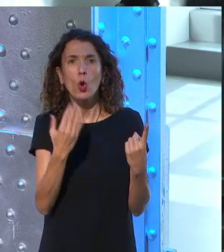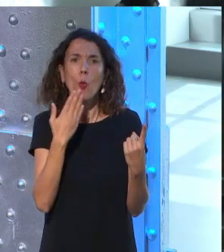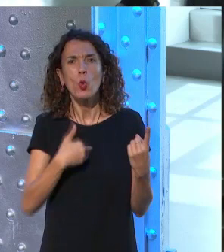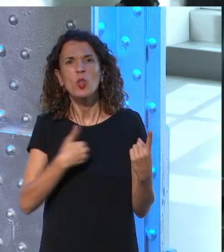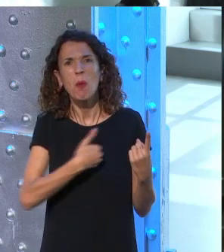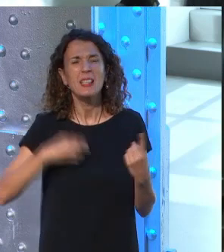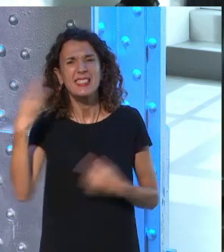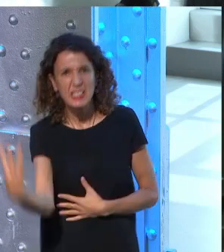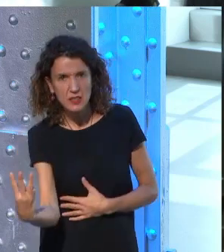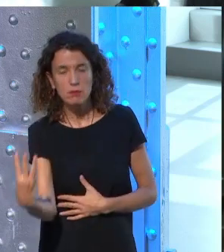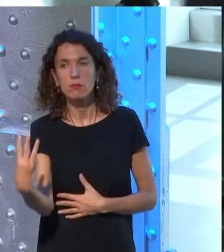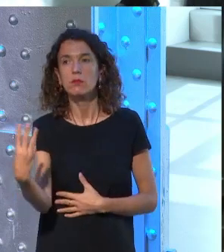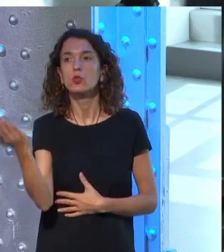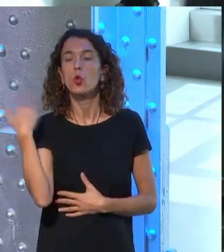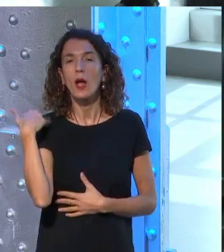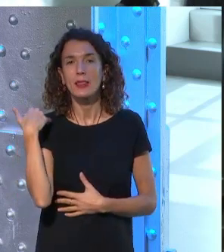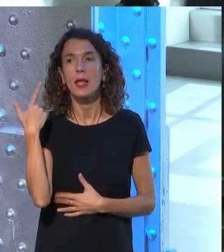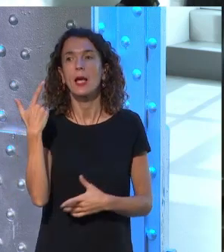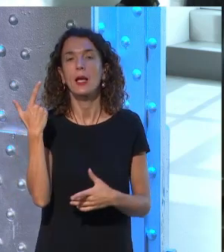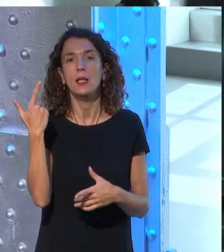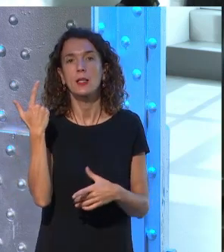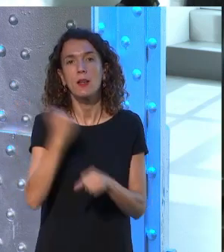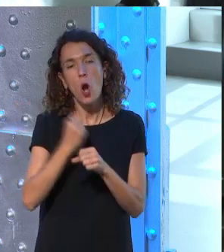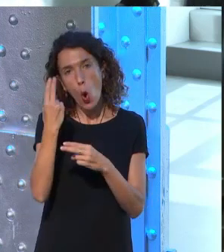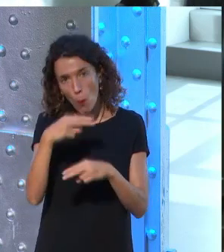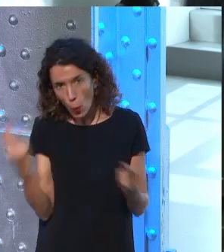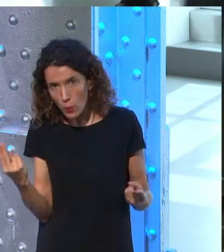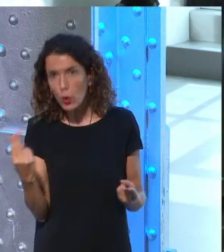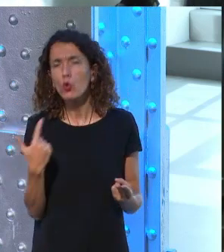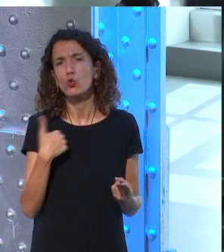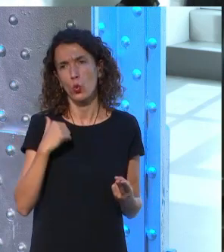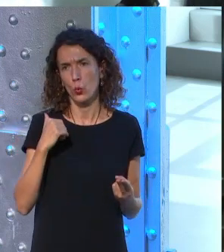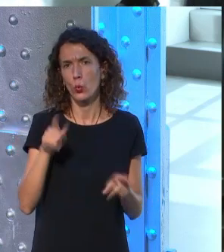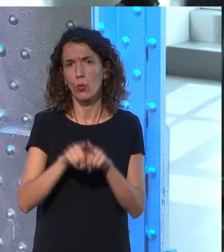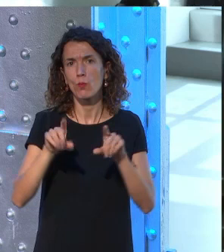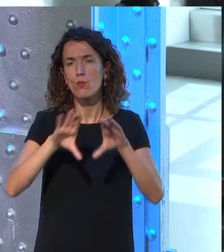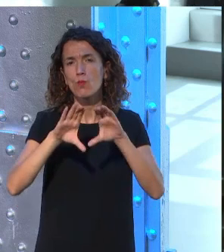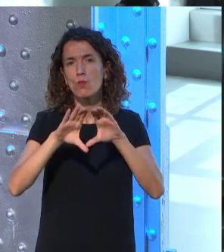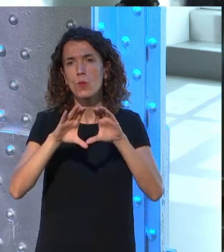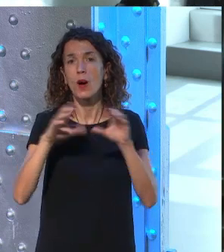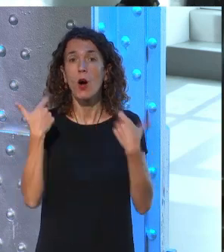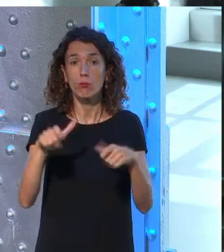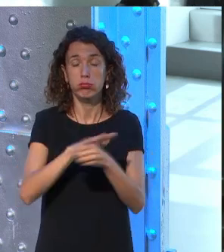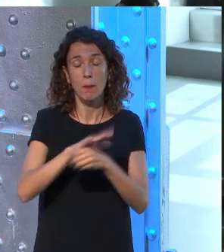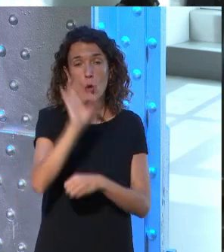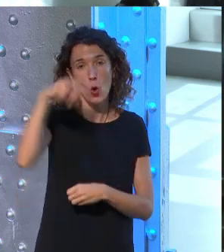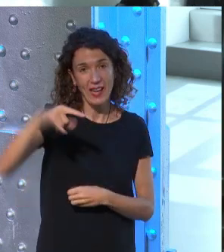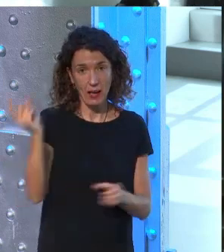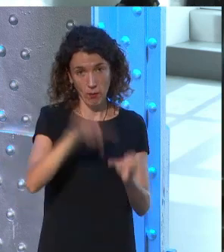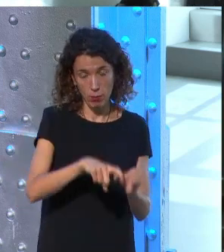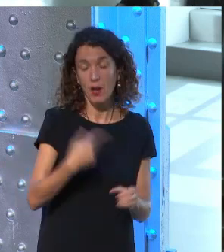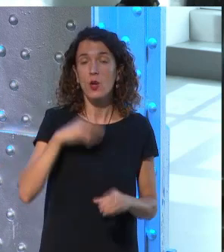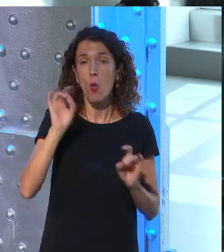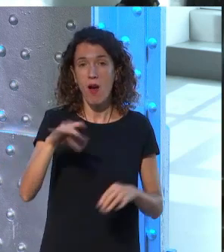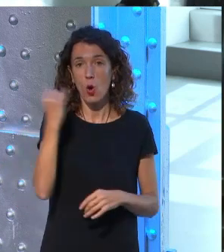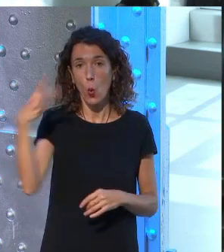en tiempo anterior fui funcionario público, estoy mucho tiempo en el mundo de las ONGs, pero y desde hace poco, como